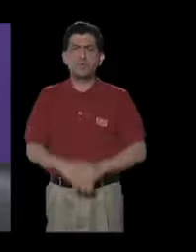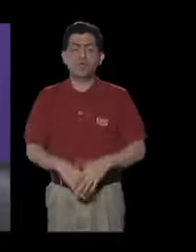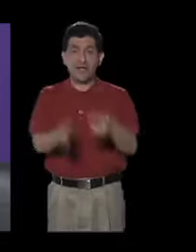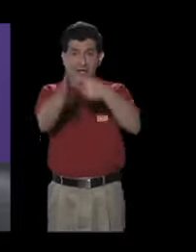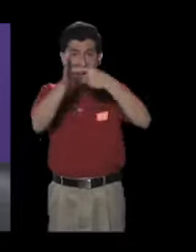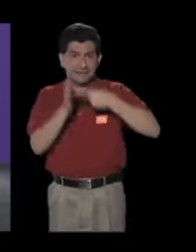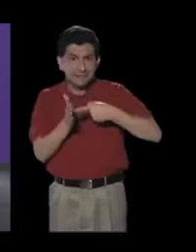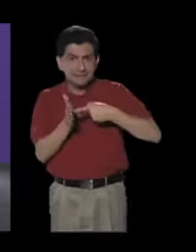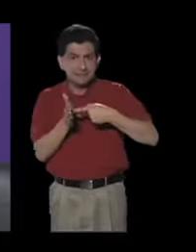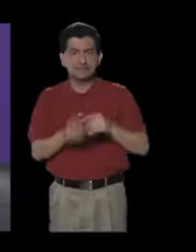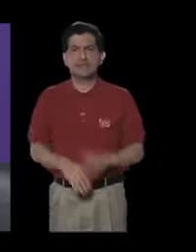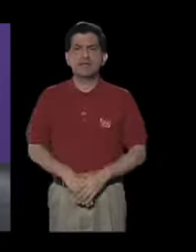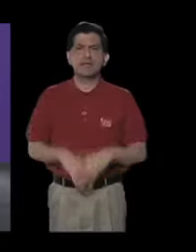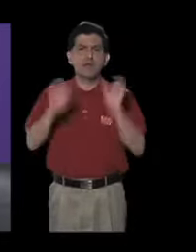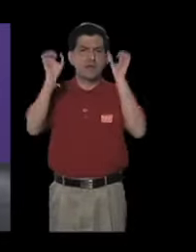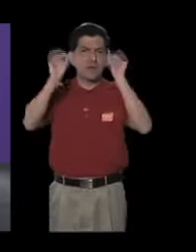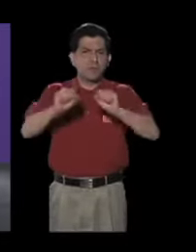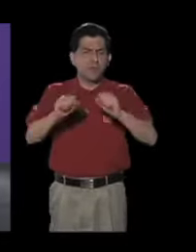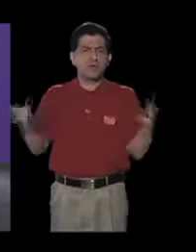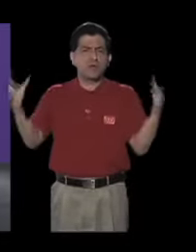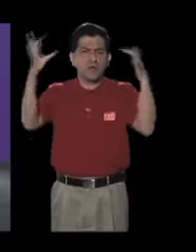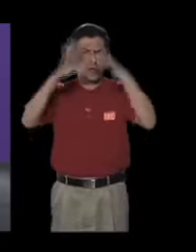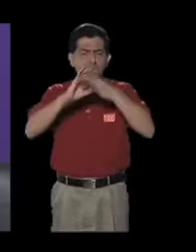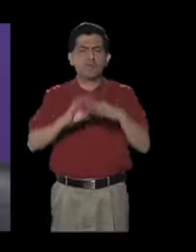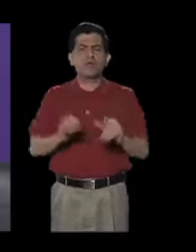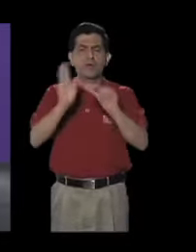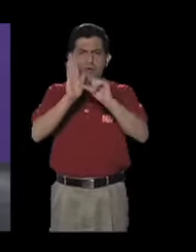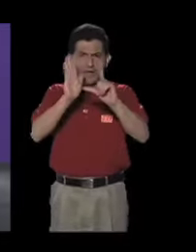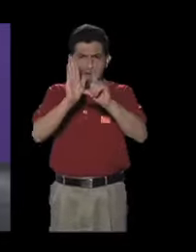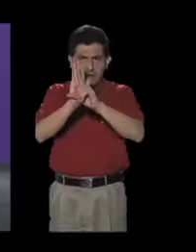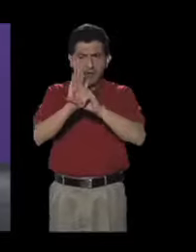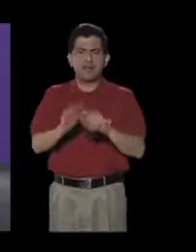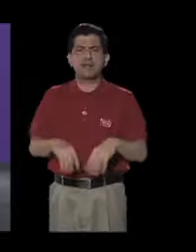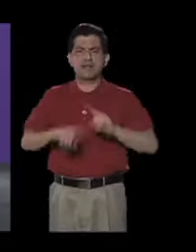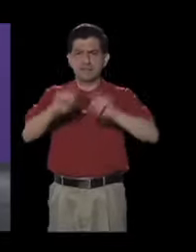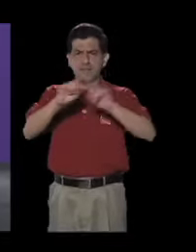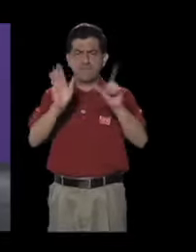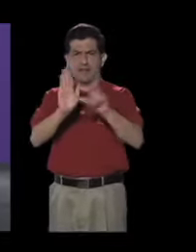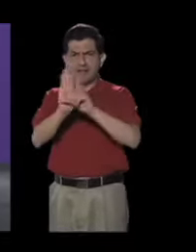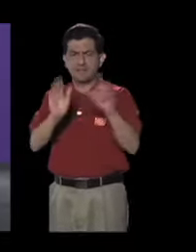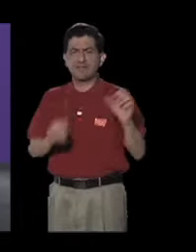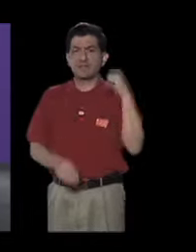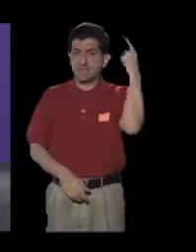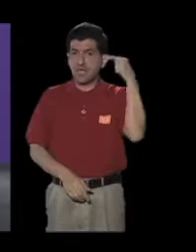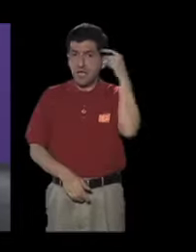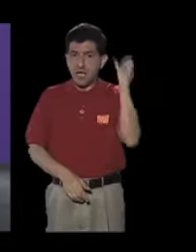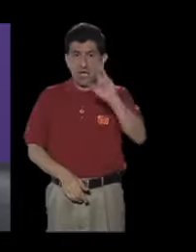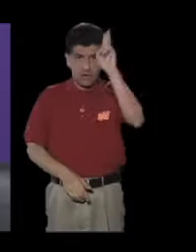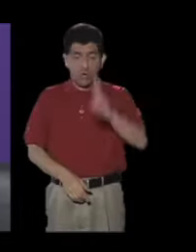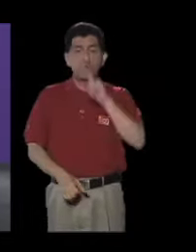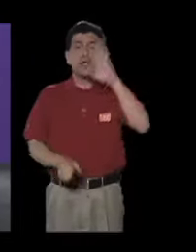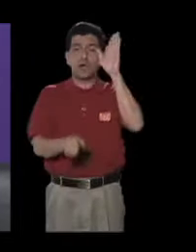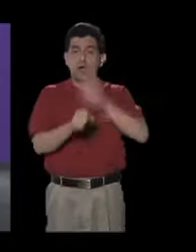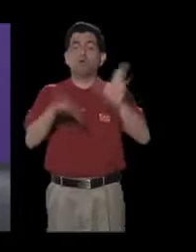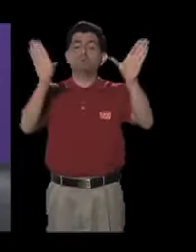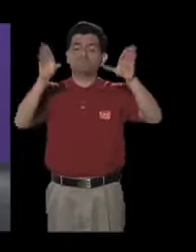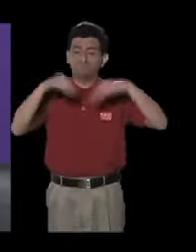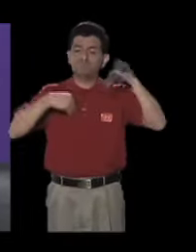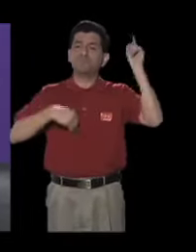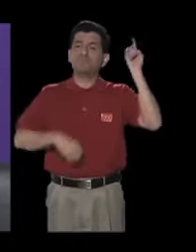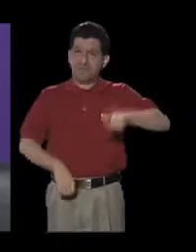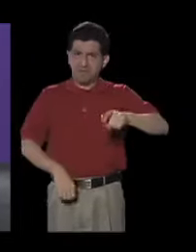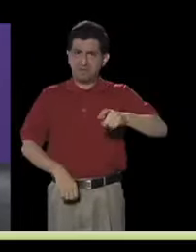políticas públicas, tienen que exigir que se dé la armonización legislativa, y en esto el gobierno de Costa Rica también tiene que asumir